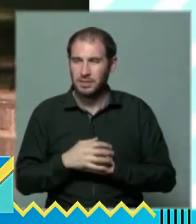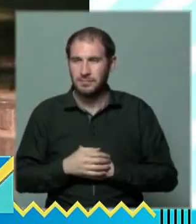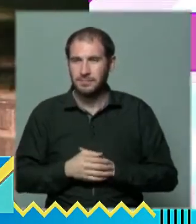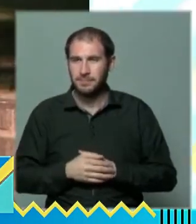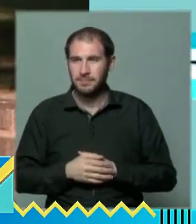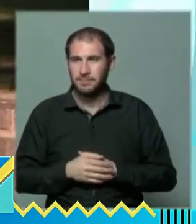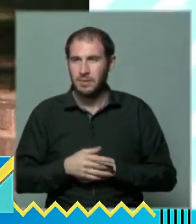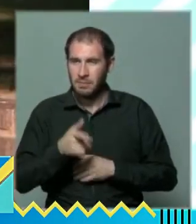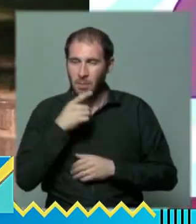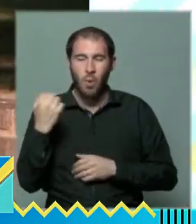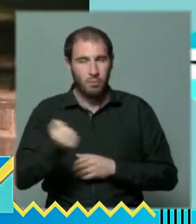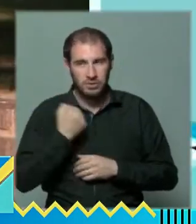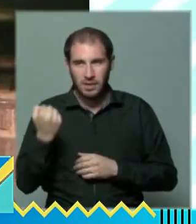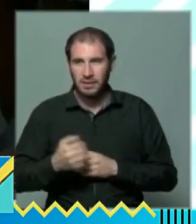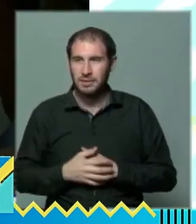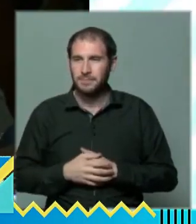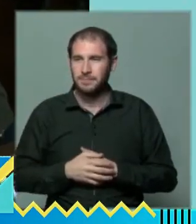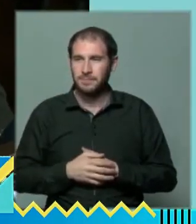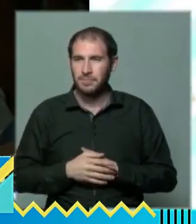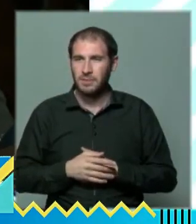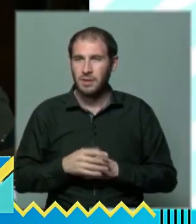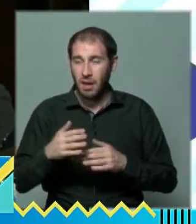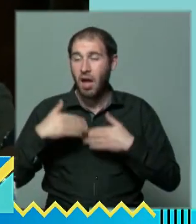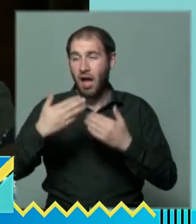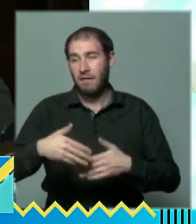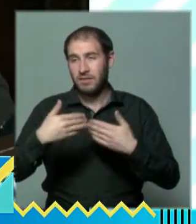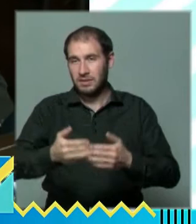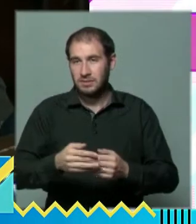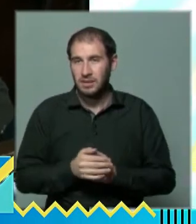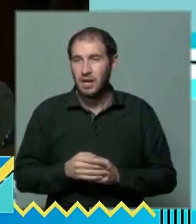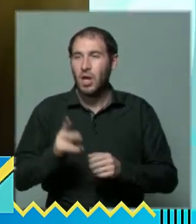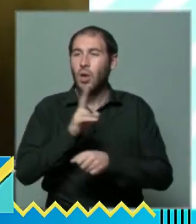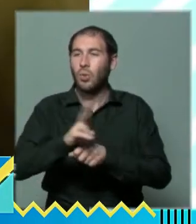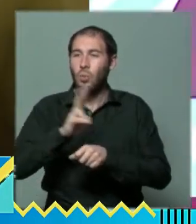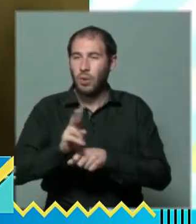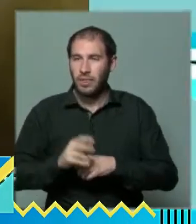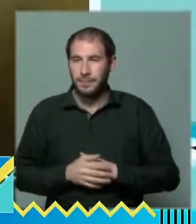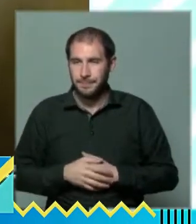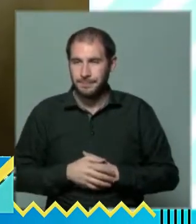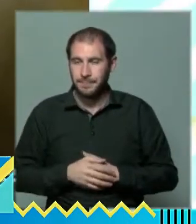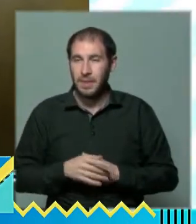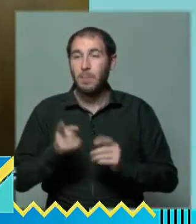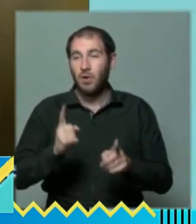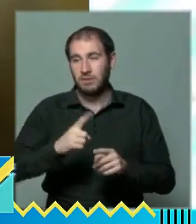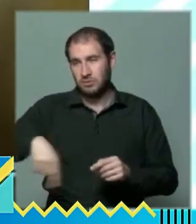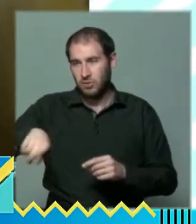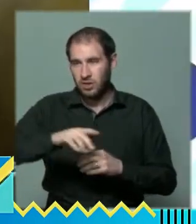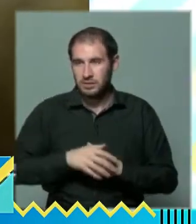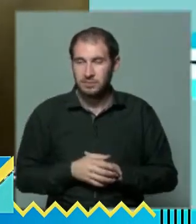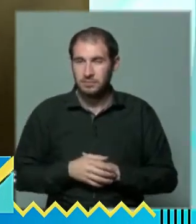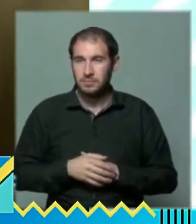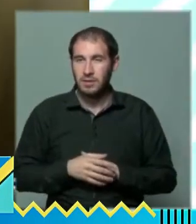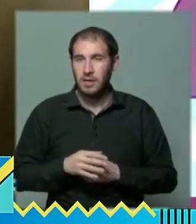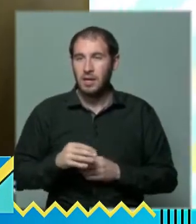consideramos importante en un avance hacia el resguardo de de los docentes, y que bueno, en